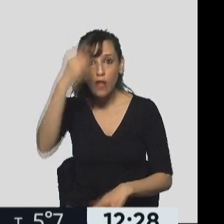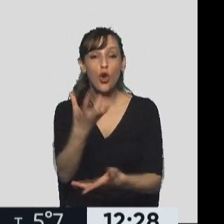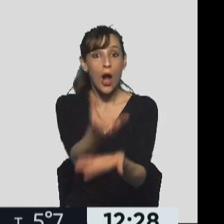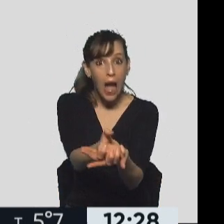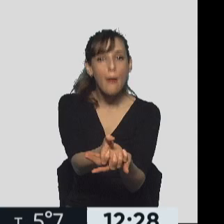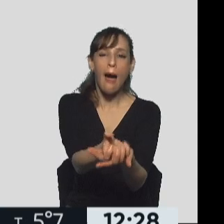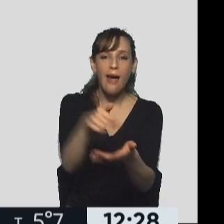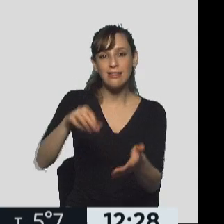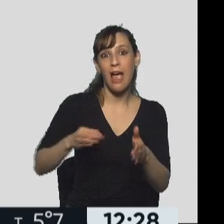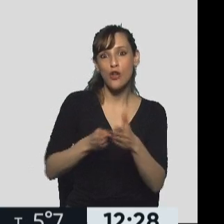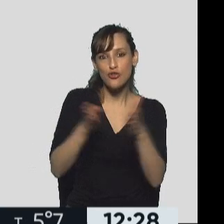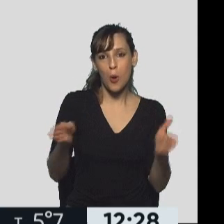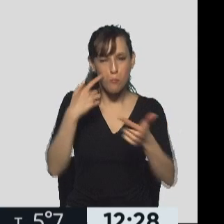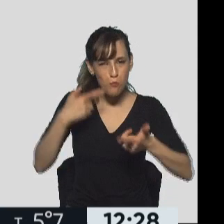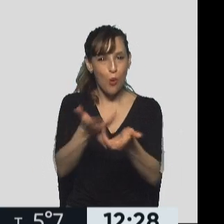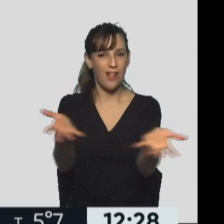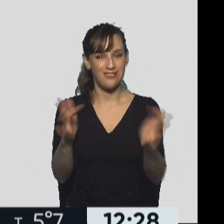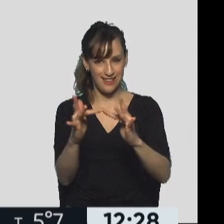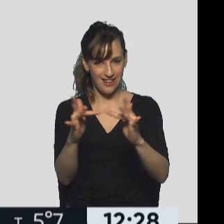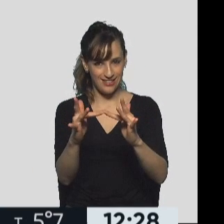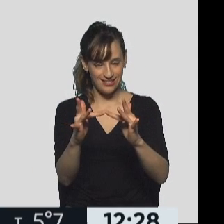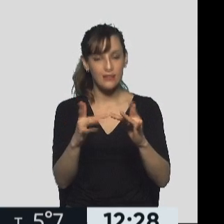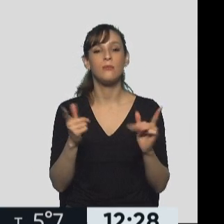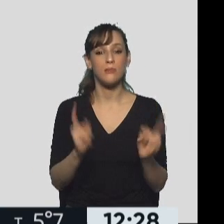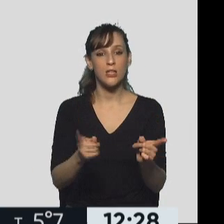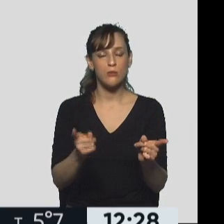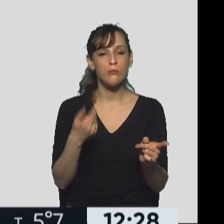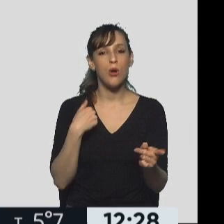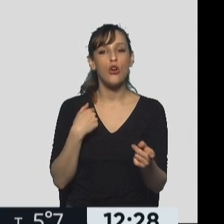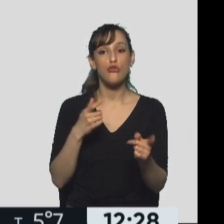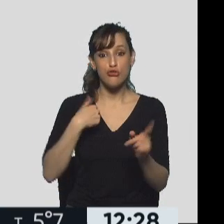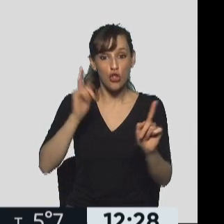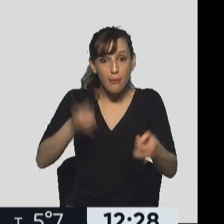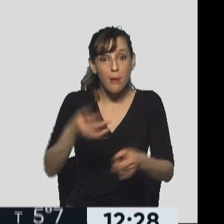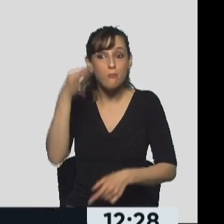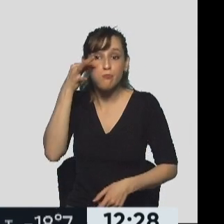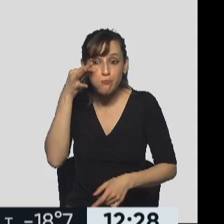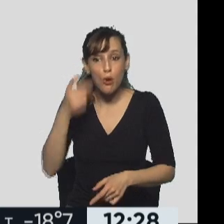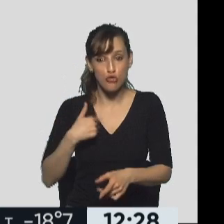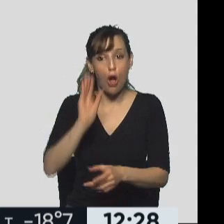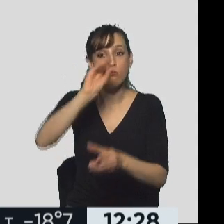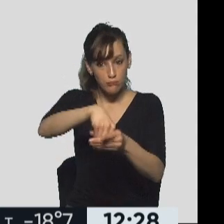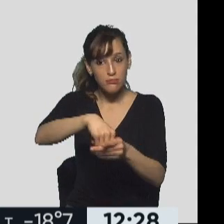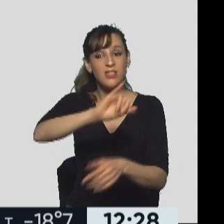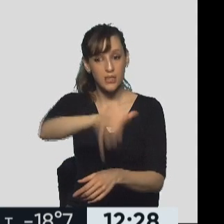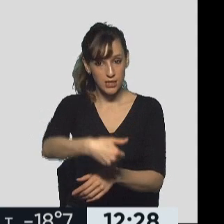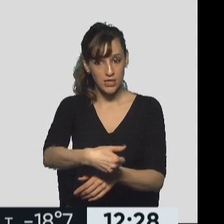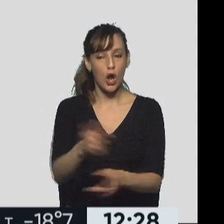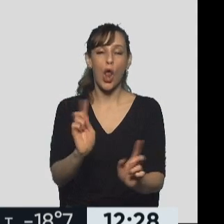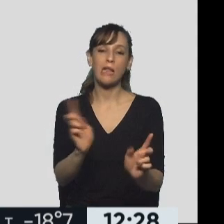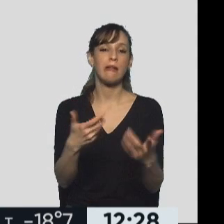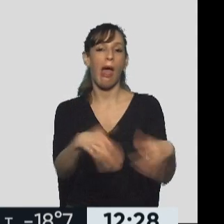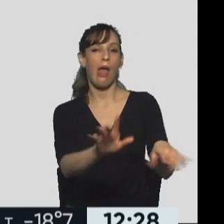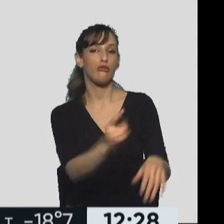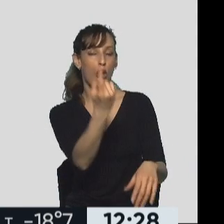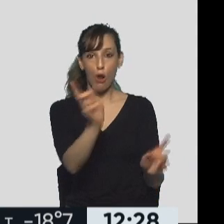ellos este año? Y lo vemos juntos en el streaming, yo también estoy viéndolo con ellos, yo también me meto en el video como uno más de ellos. Entonces